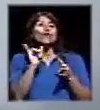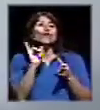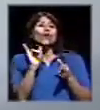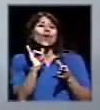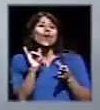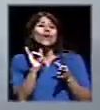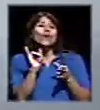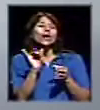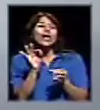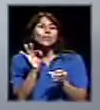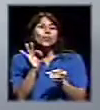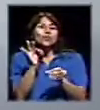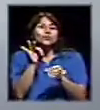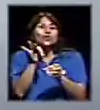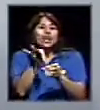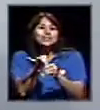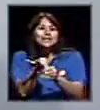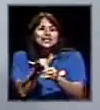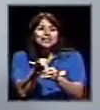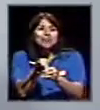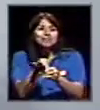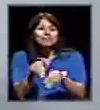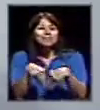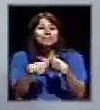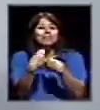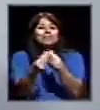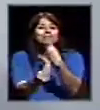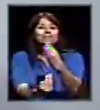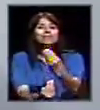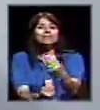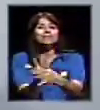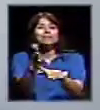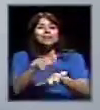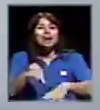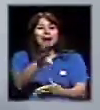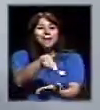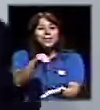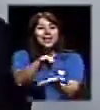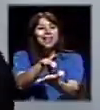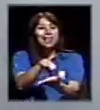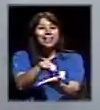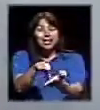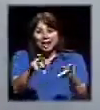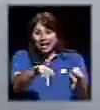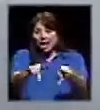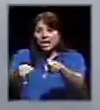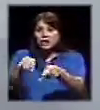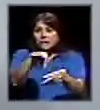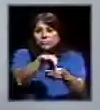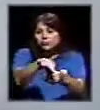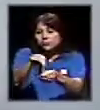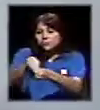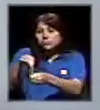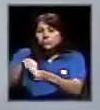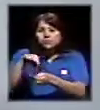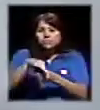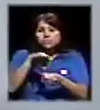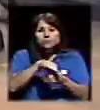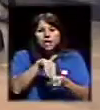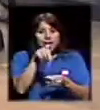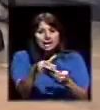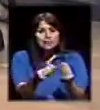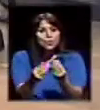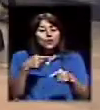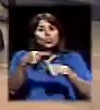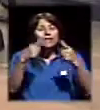la capitalidad eventual de San José. Así es. Puso a la gente a producir y así a producir es. Un producto que iba a ser de éxito.